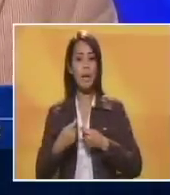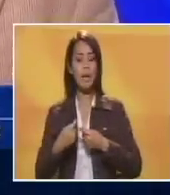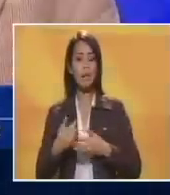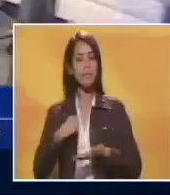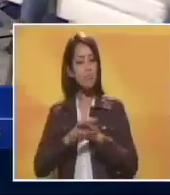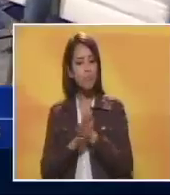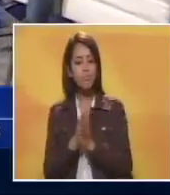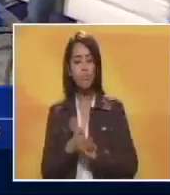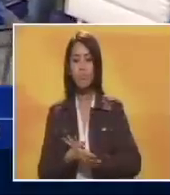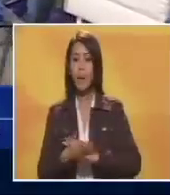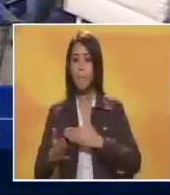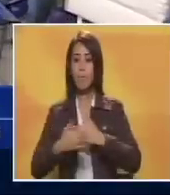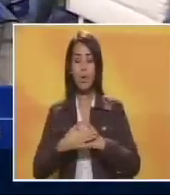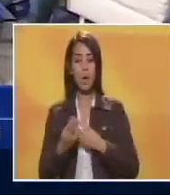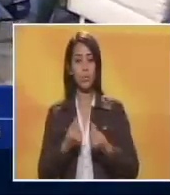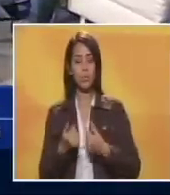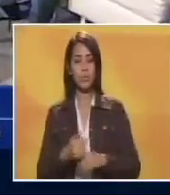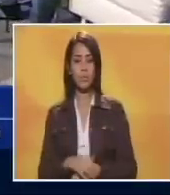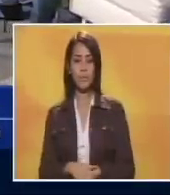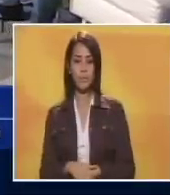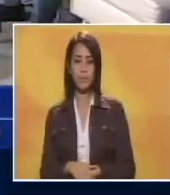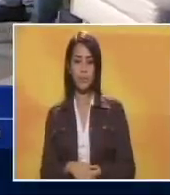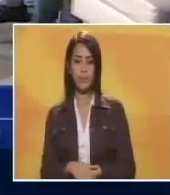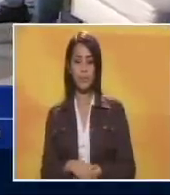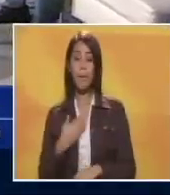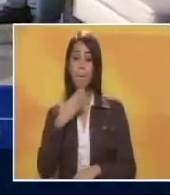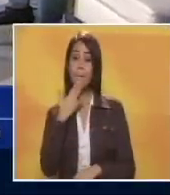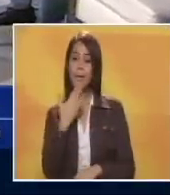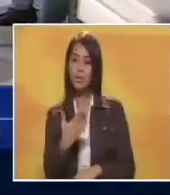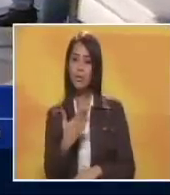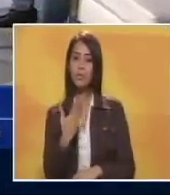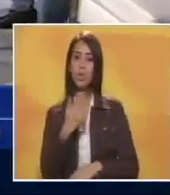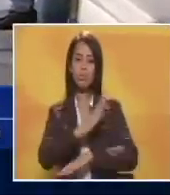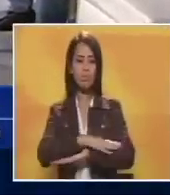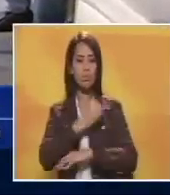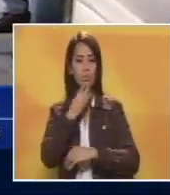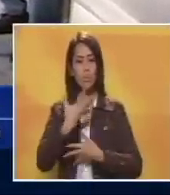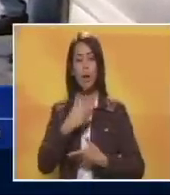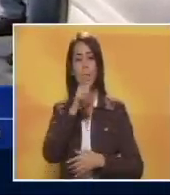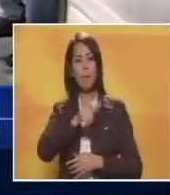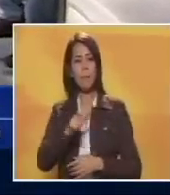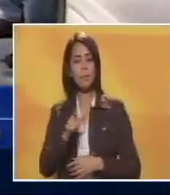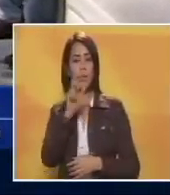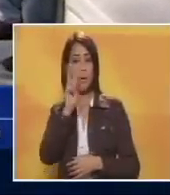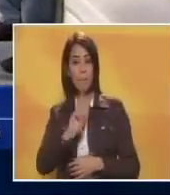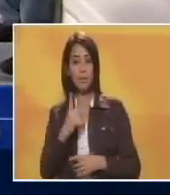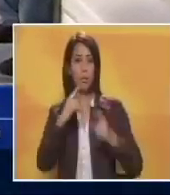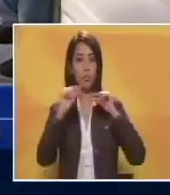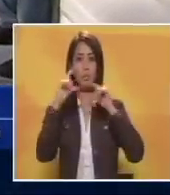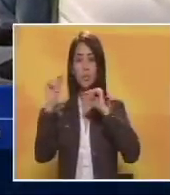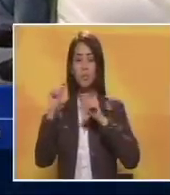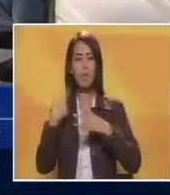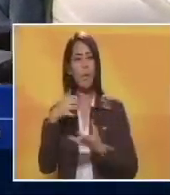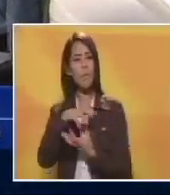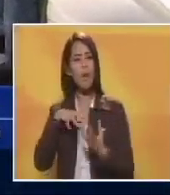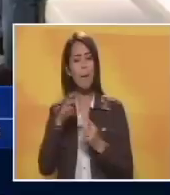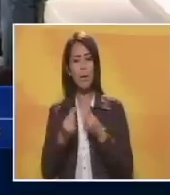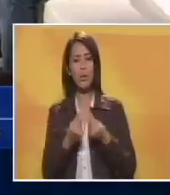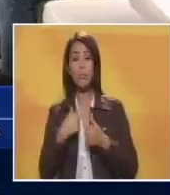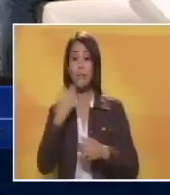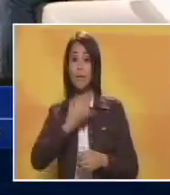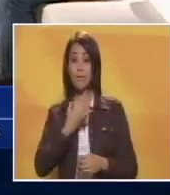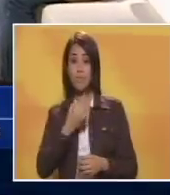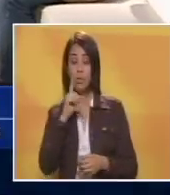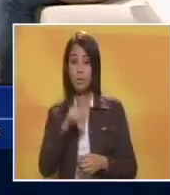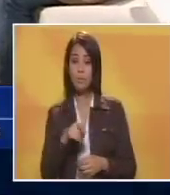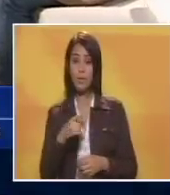bloqueo económico. El constituyente exigió un trato digno para los venezolanos que salen del país producto de la guerra económica y afirmó